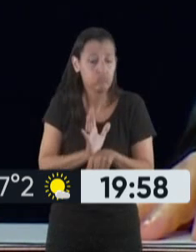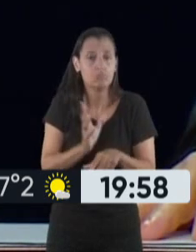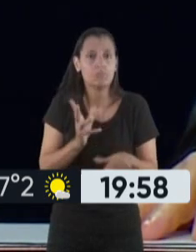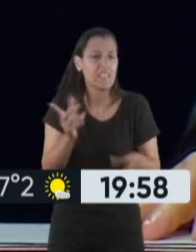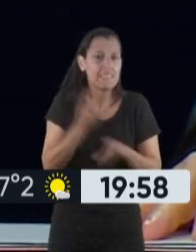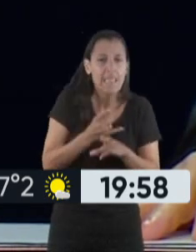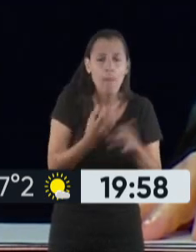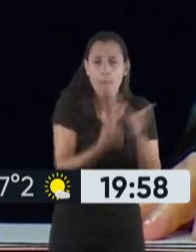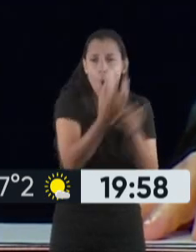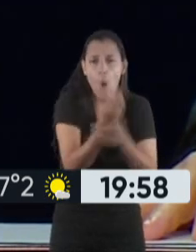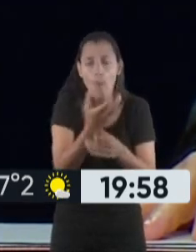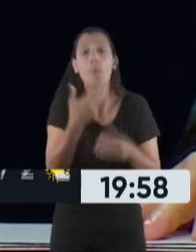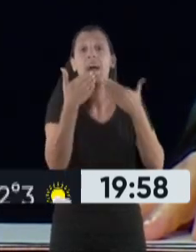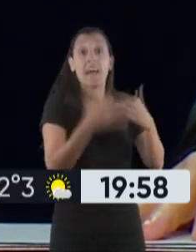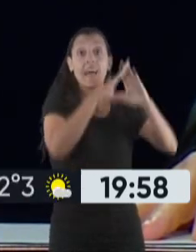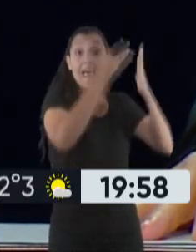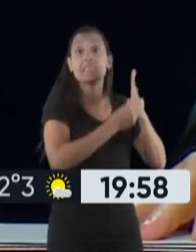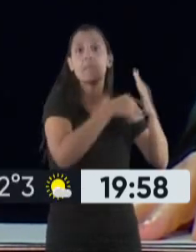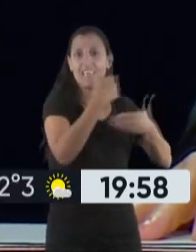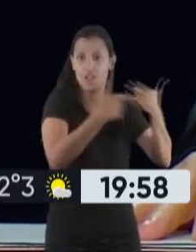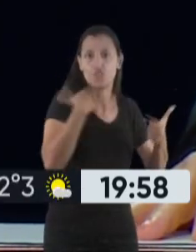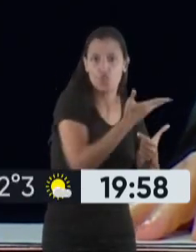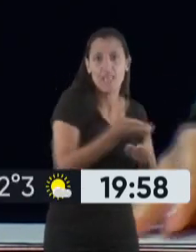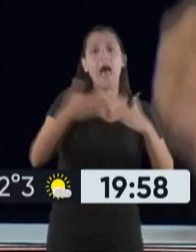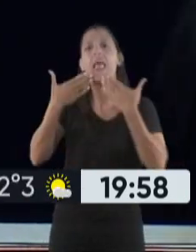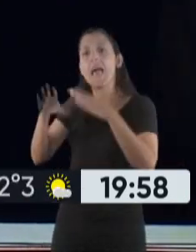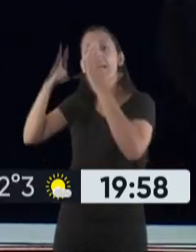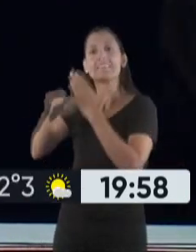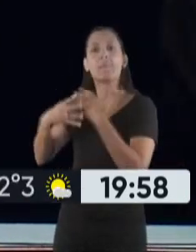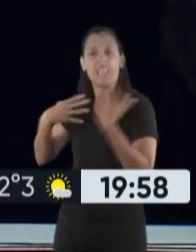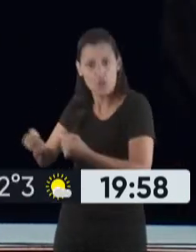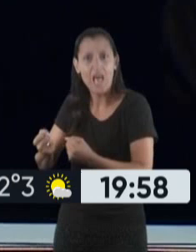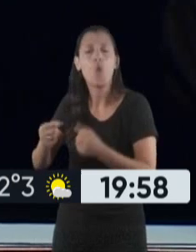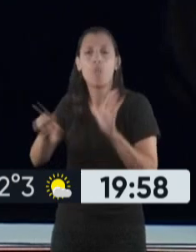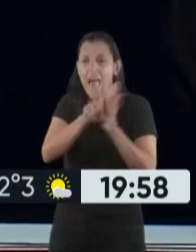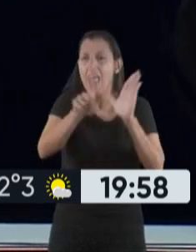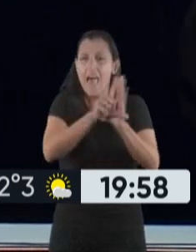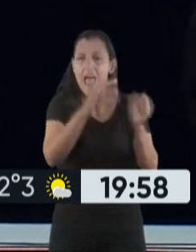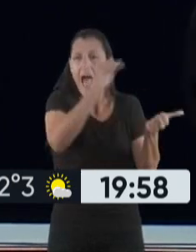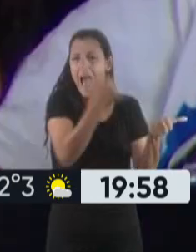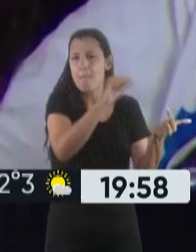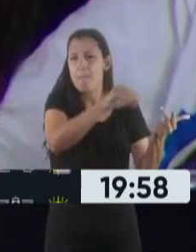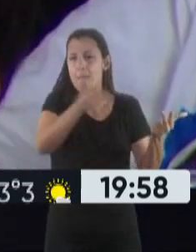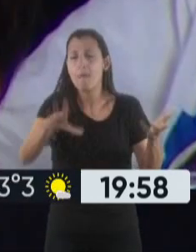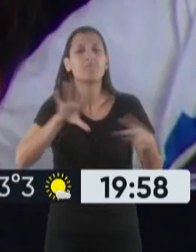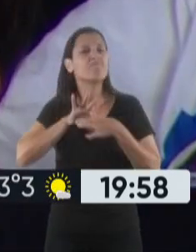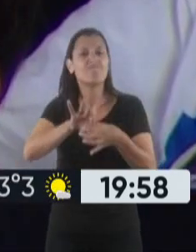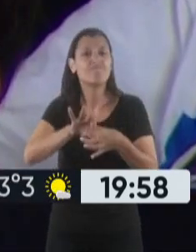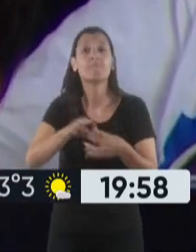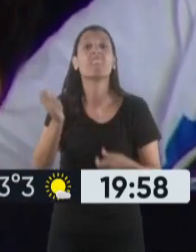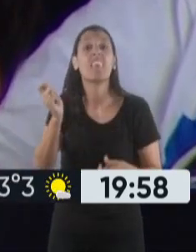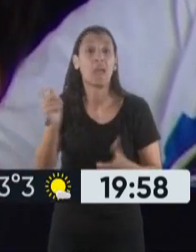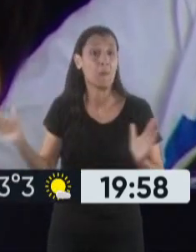sacamos, desde el Ministerio de Desarrollo Social, del Ministerio de Salud, pero que tienen que ver con los recién